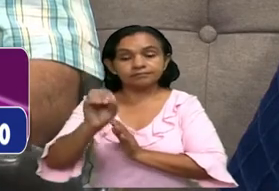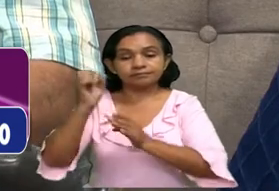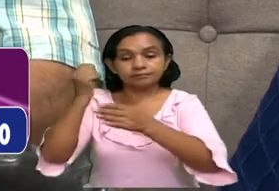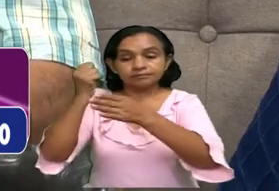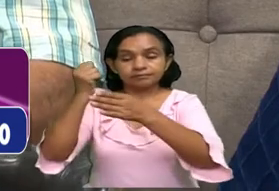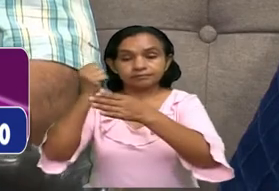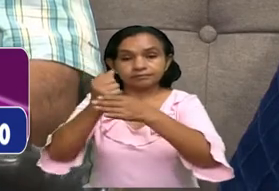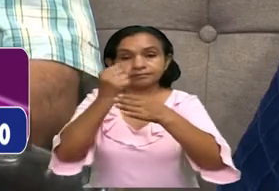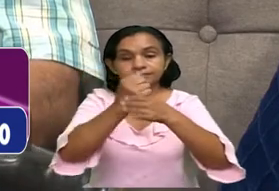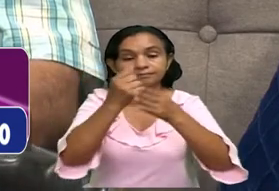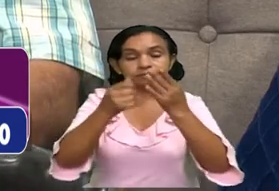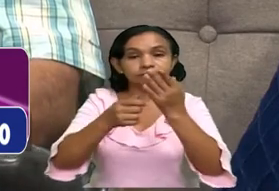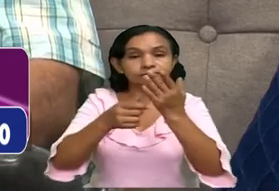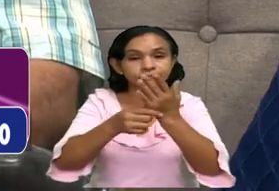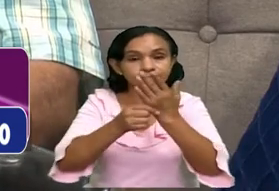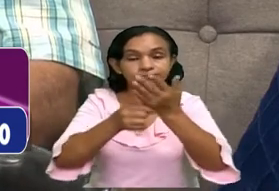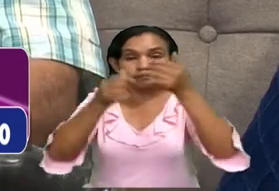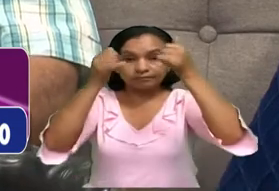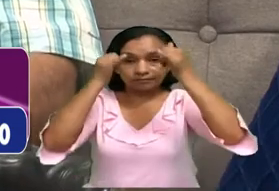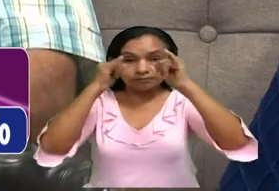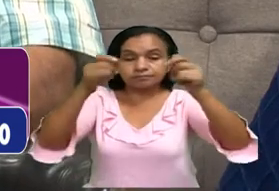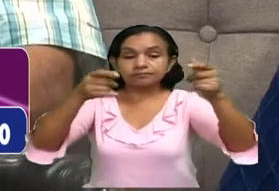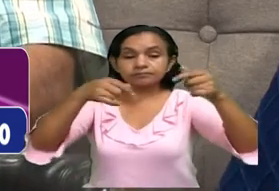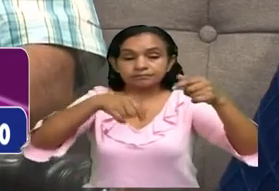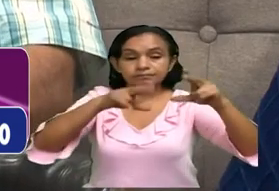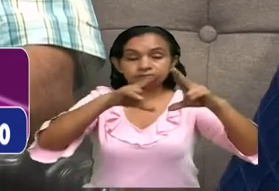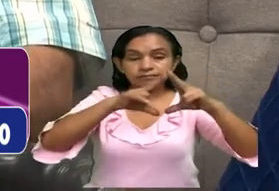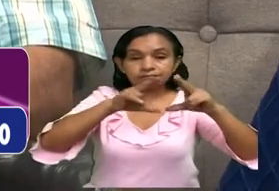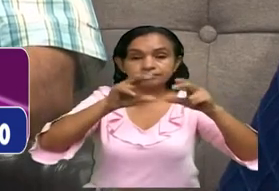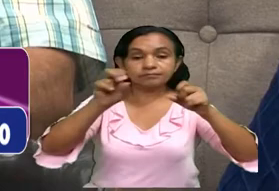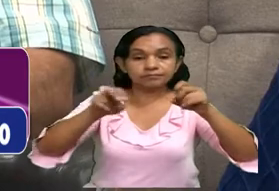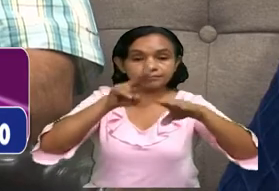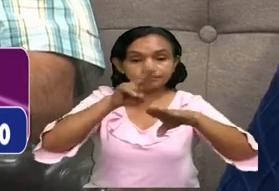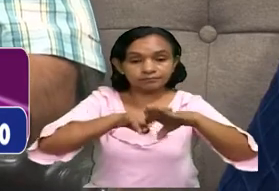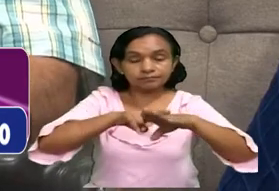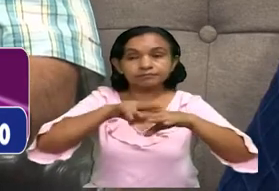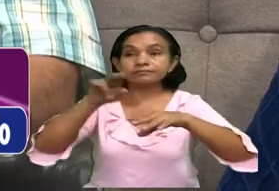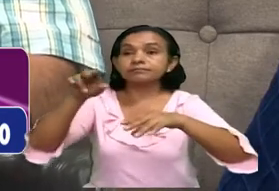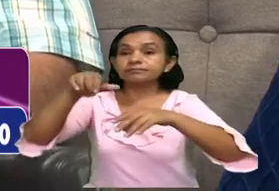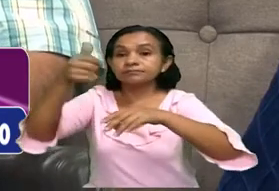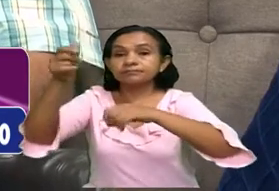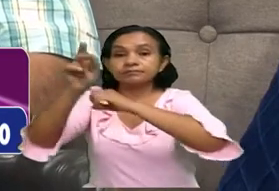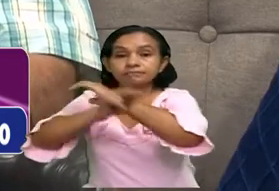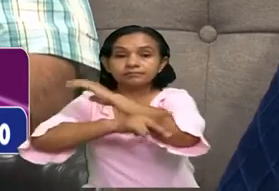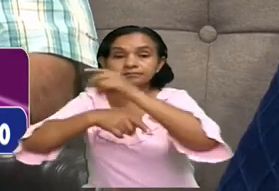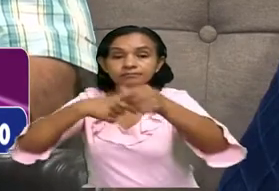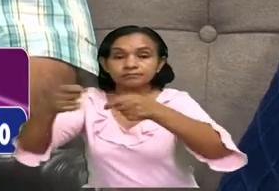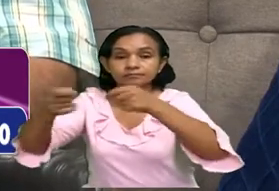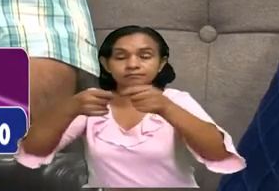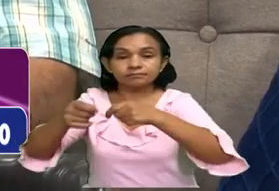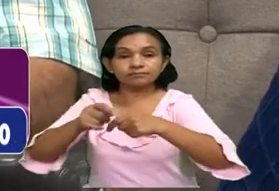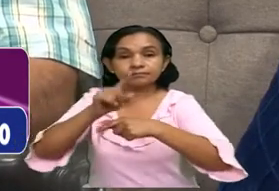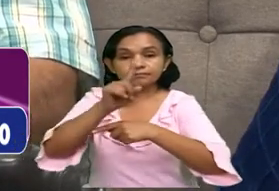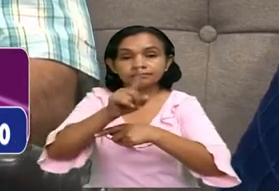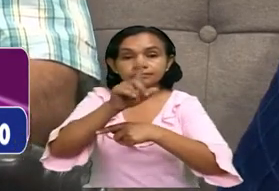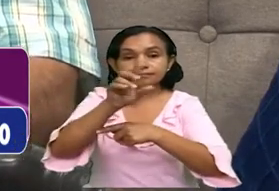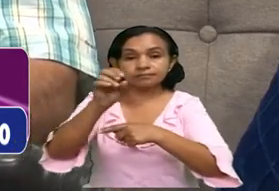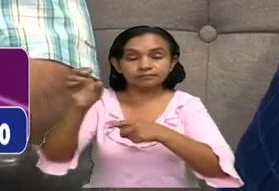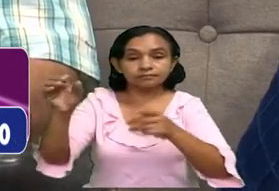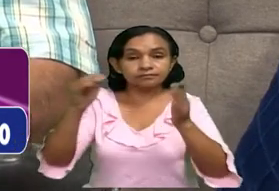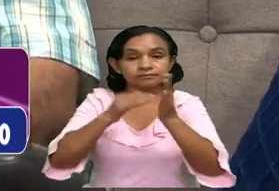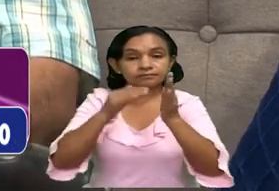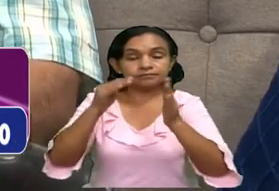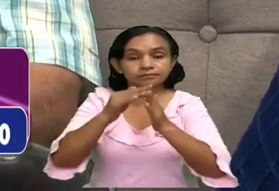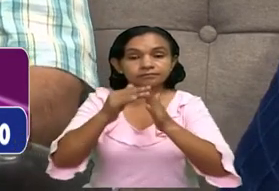matanza nacional y de exportación. Teníamos a esa fecha menos de 100 millones de galones de producción en